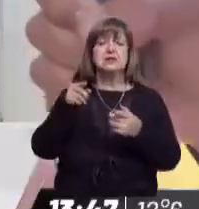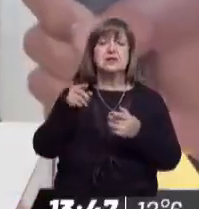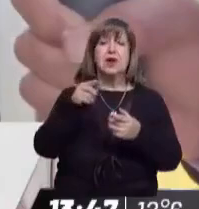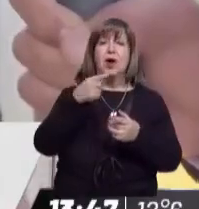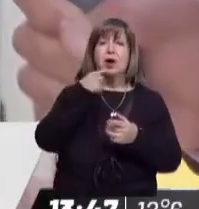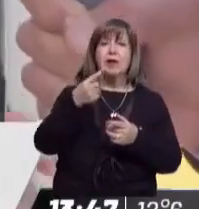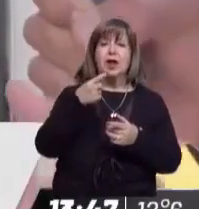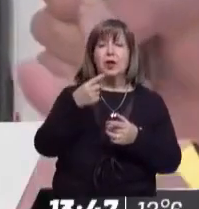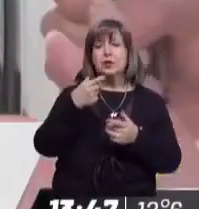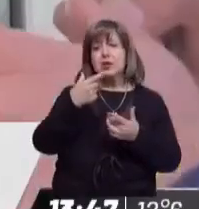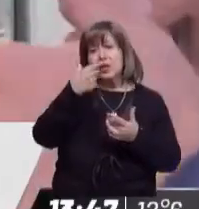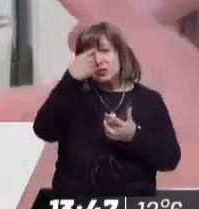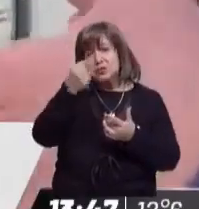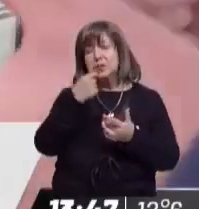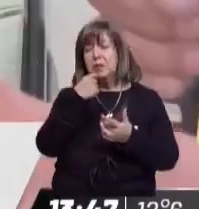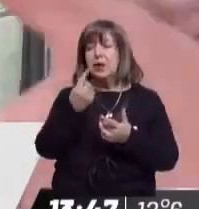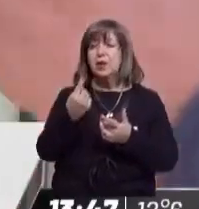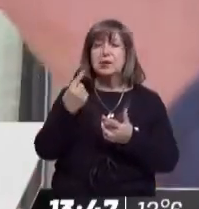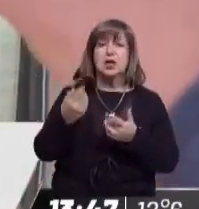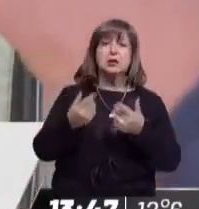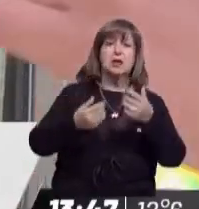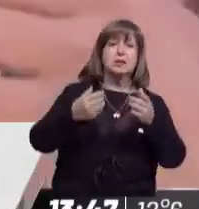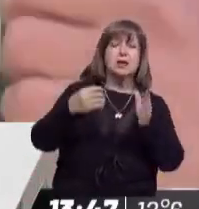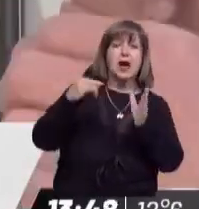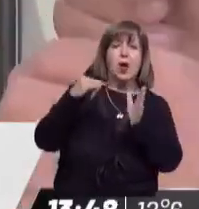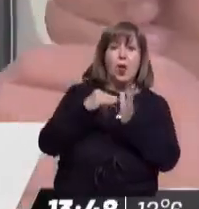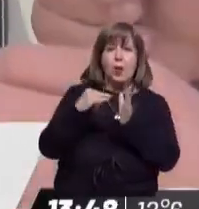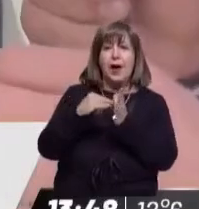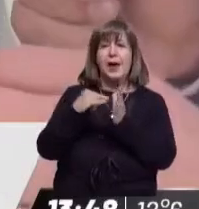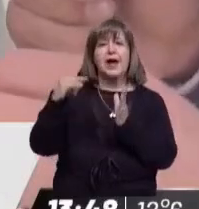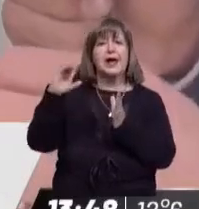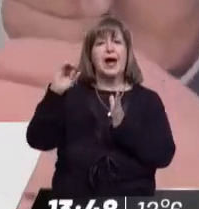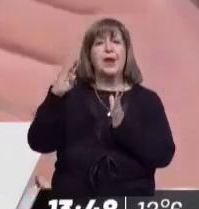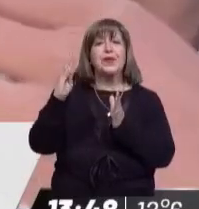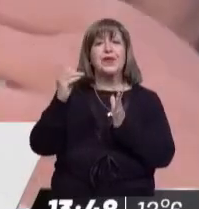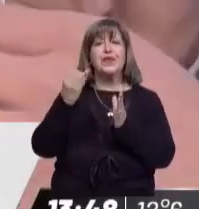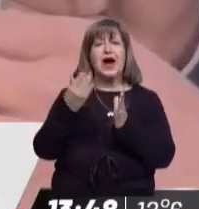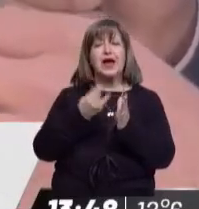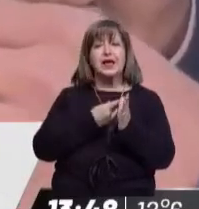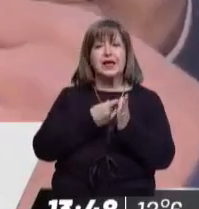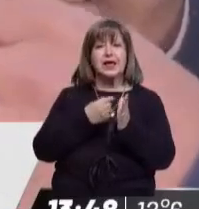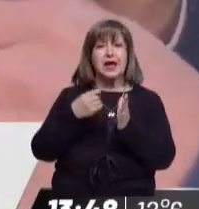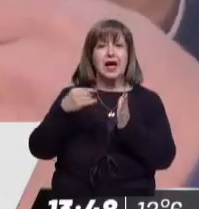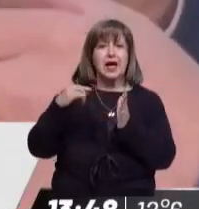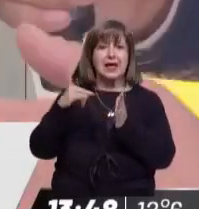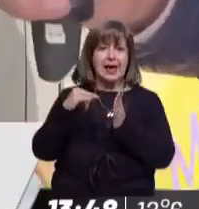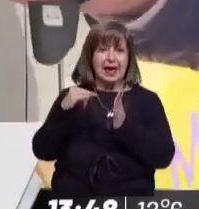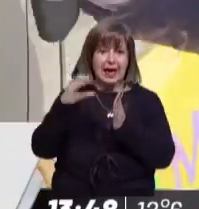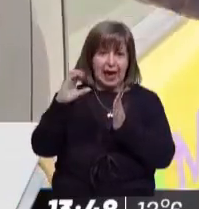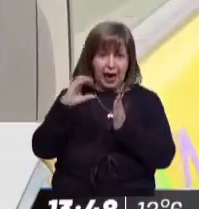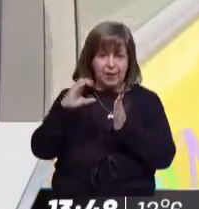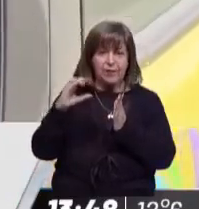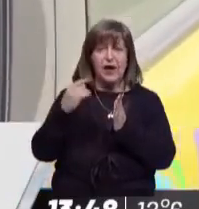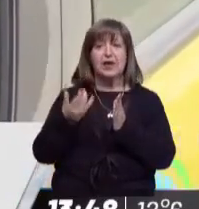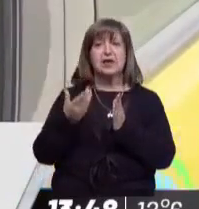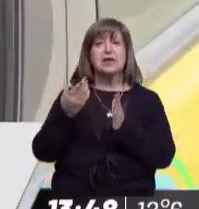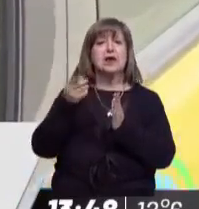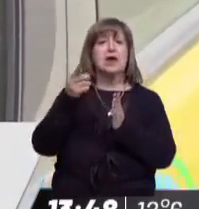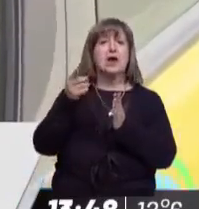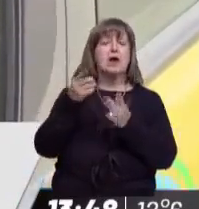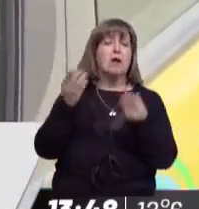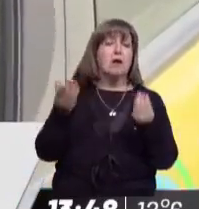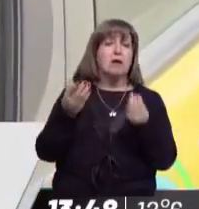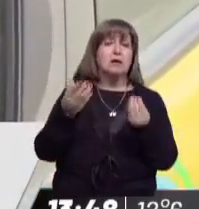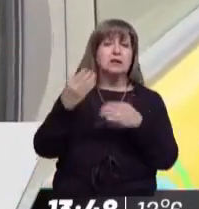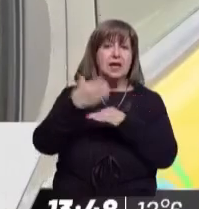estamos midiendo la relación entre la competencia Cabify y los taxistas, el servicio local. ¿Cómo estás viviendo vos la situación? ¿Cuál es el escenario? Y es